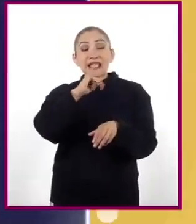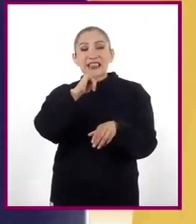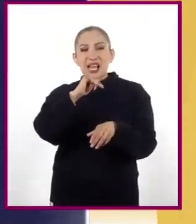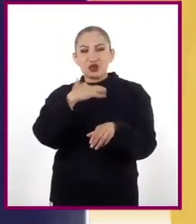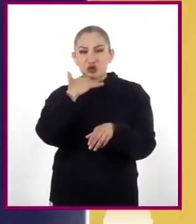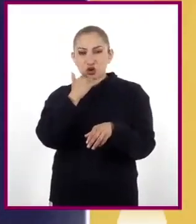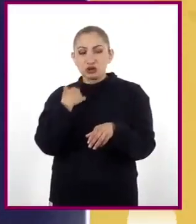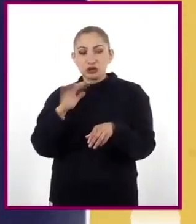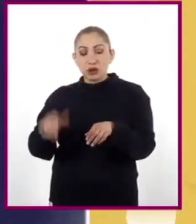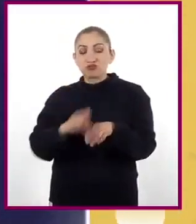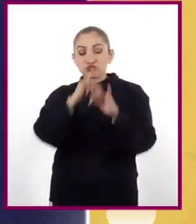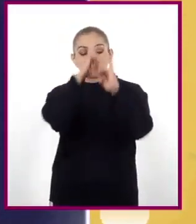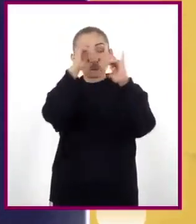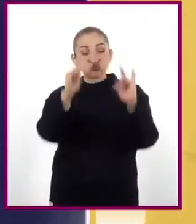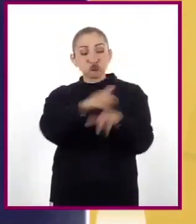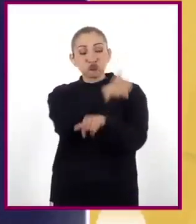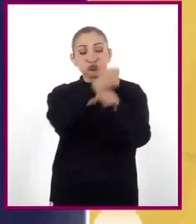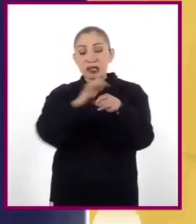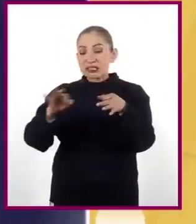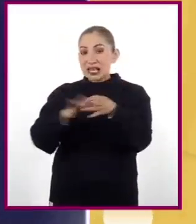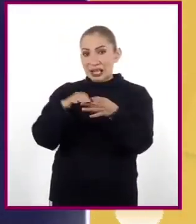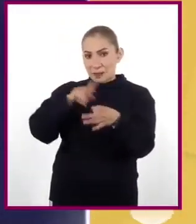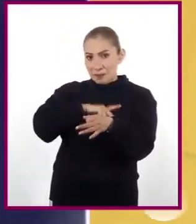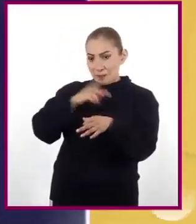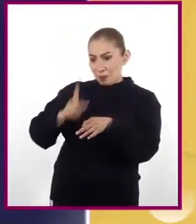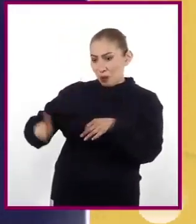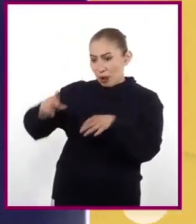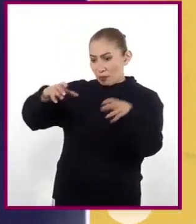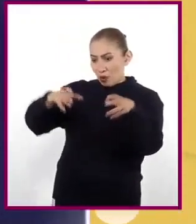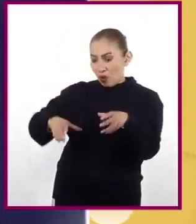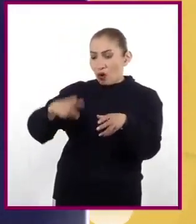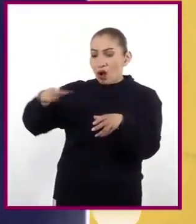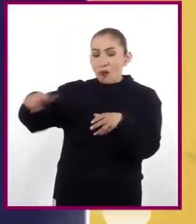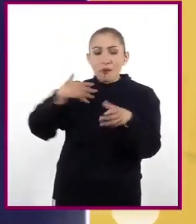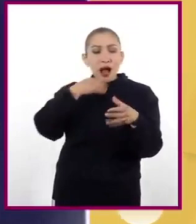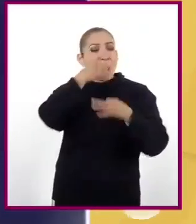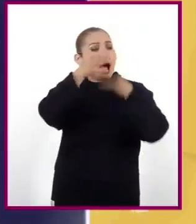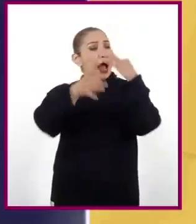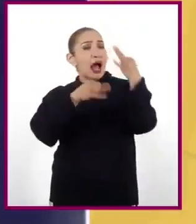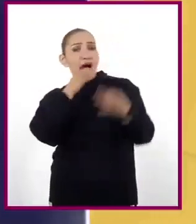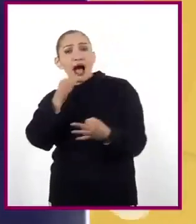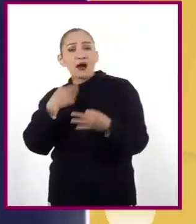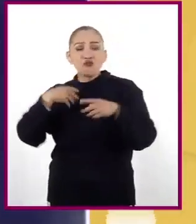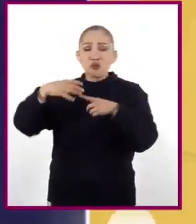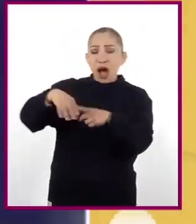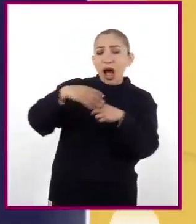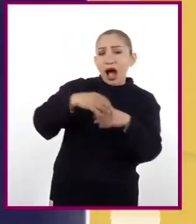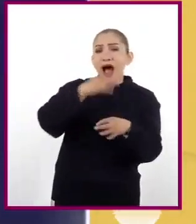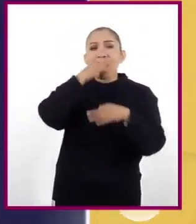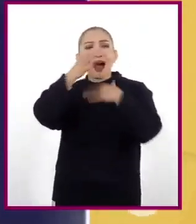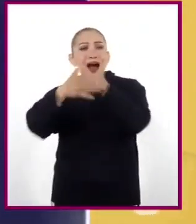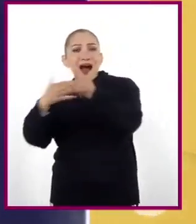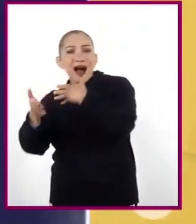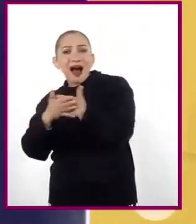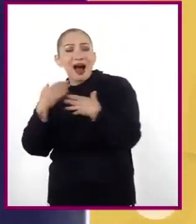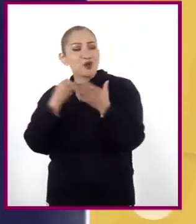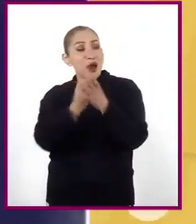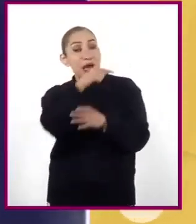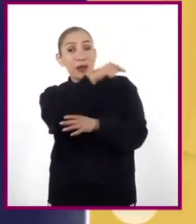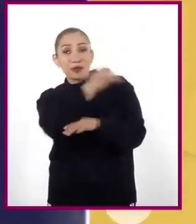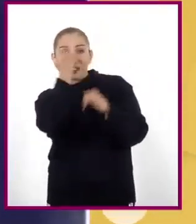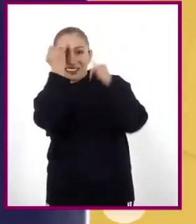desarrapados plantaba su carpa cerca de la aldea y con un grande alboroto de pitos y timbales daban a conocer los